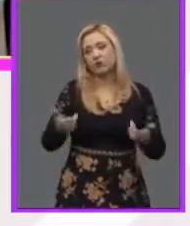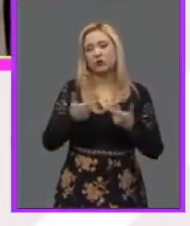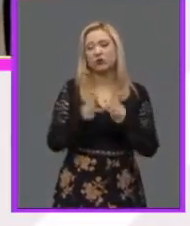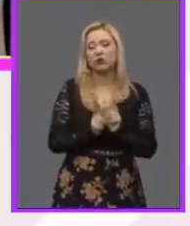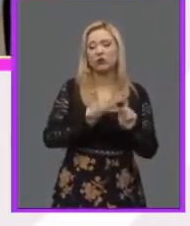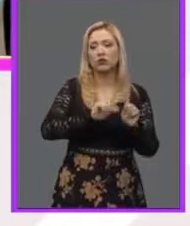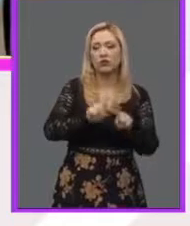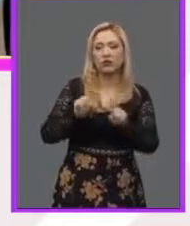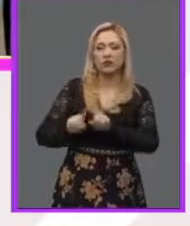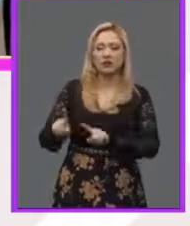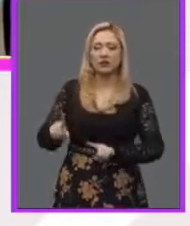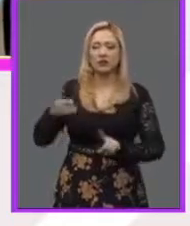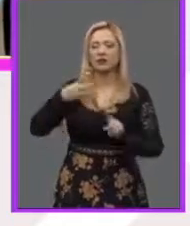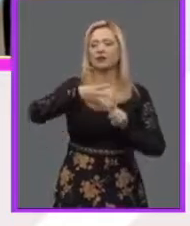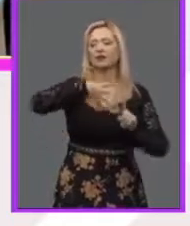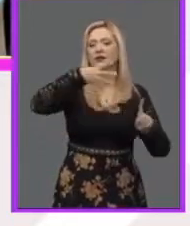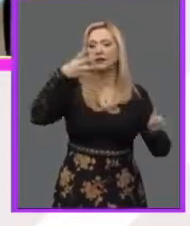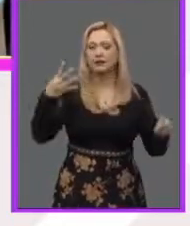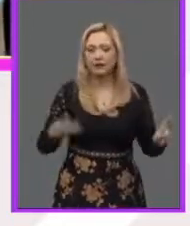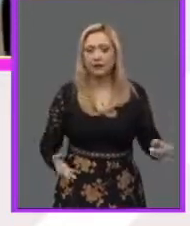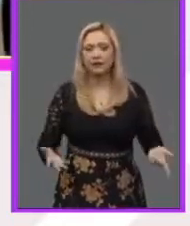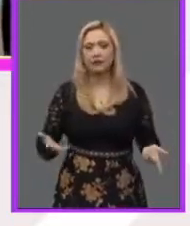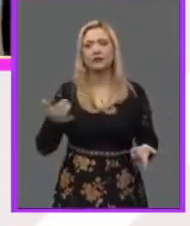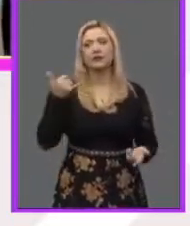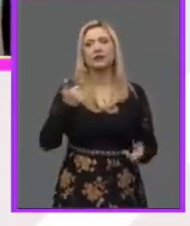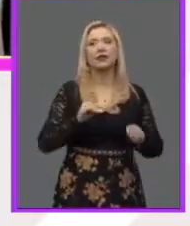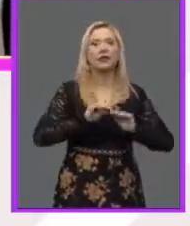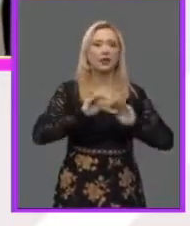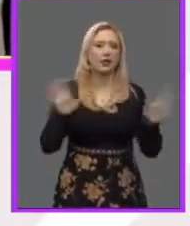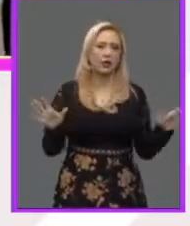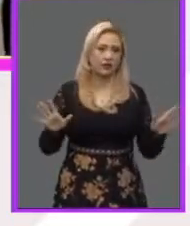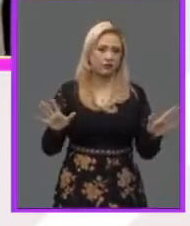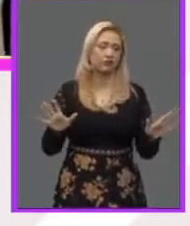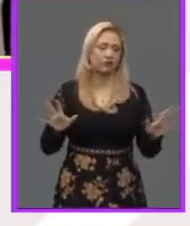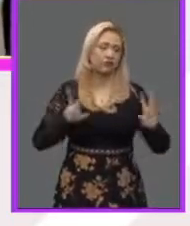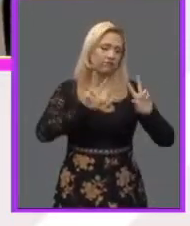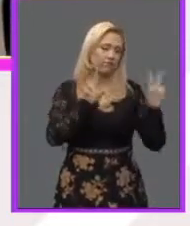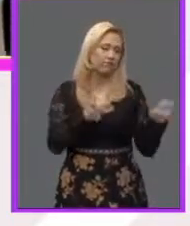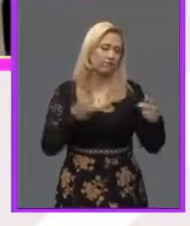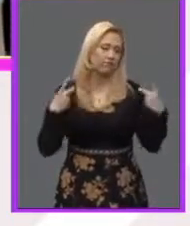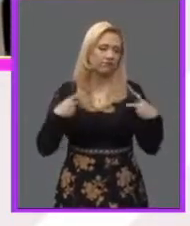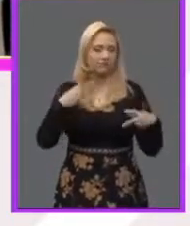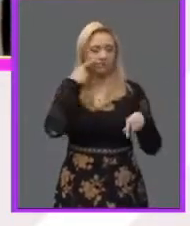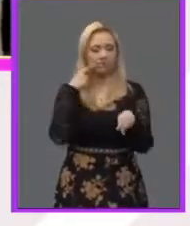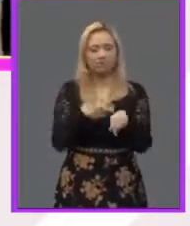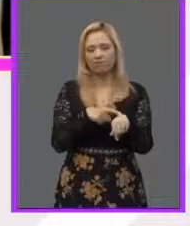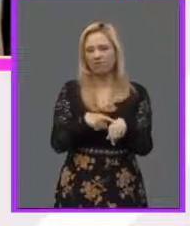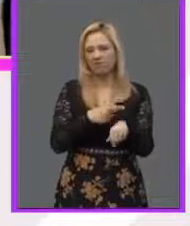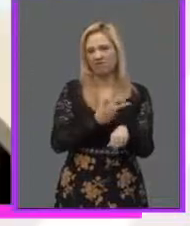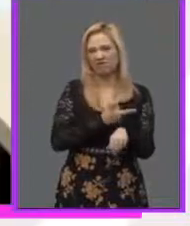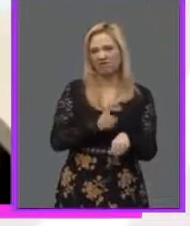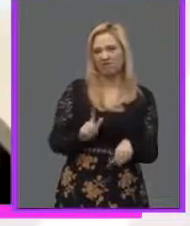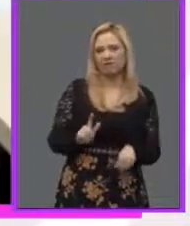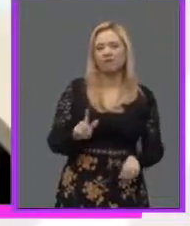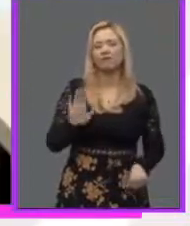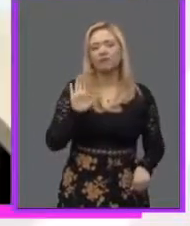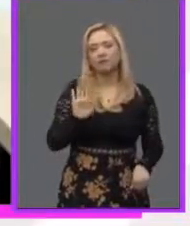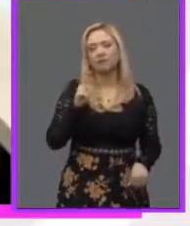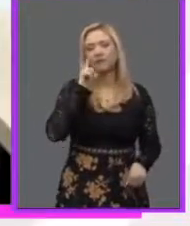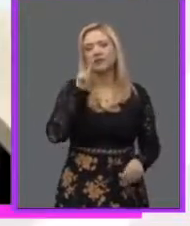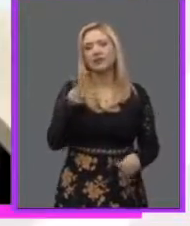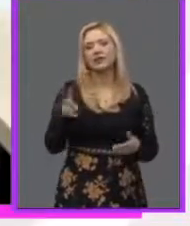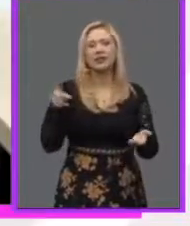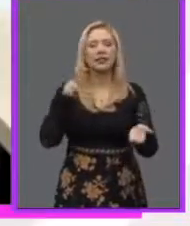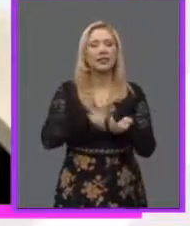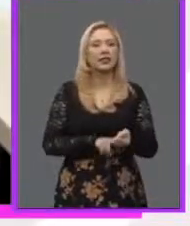grupos, ¿no? Población LGBT, migrantes, etcétera, y por supuesto con el tema de personas racializadas. ¿Cómo lo vemos? Bueno,